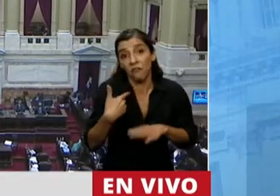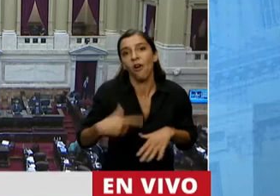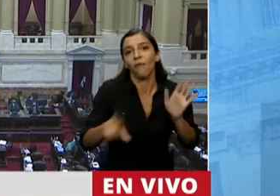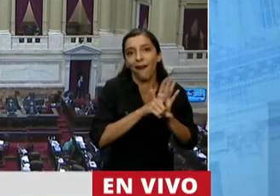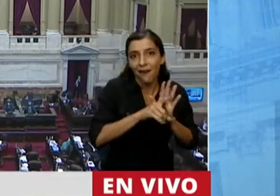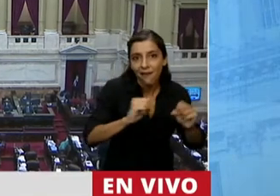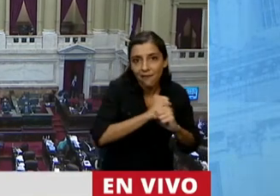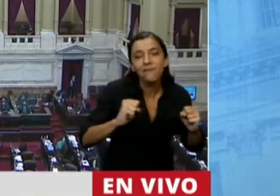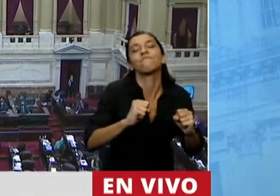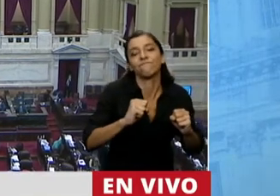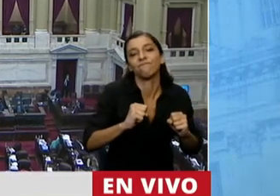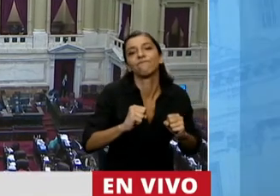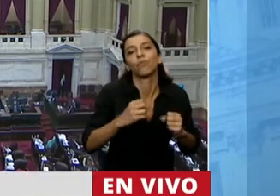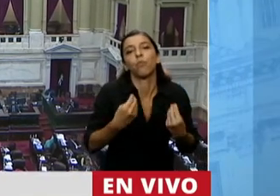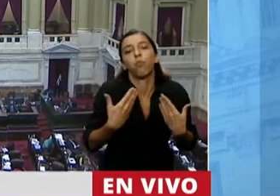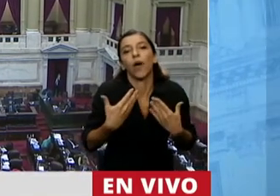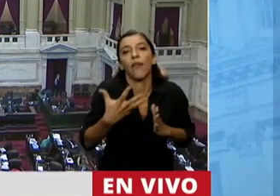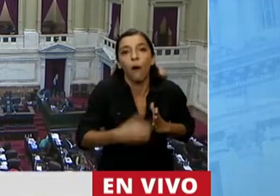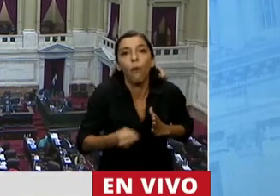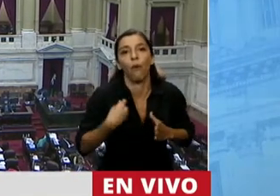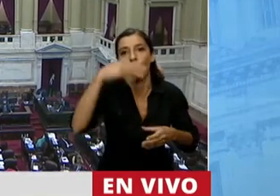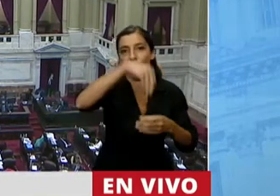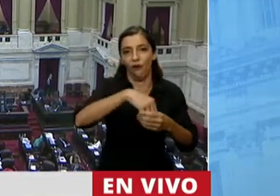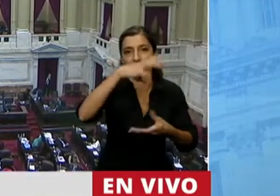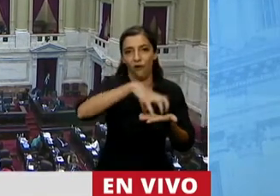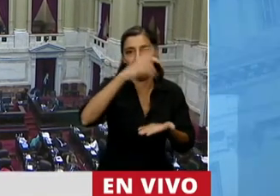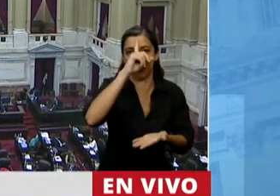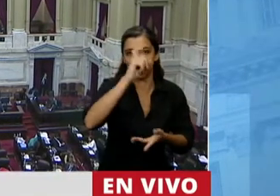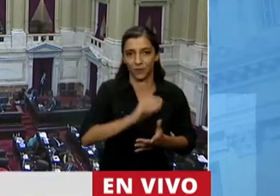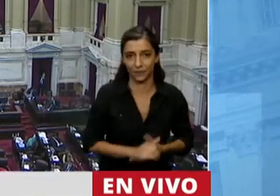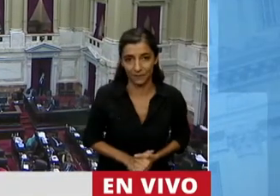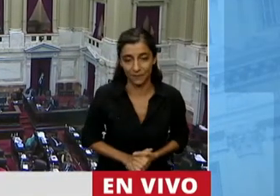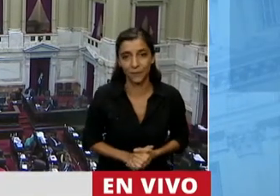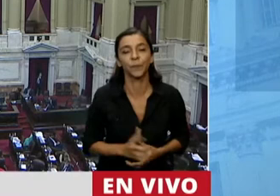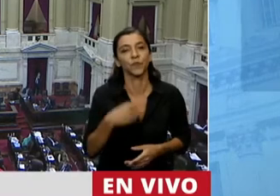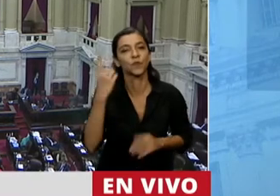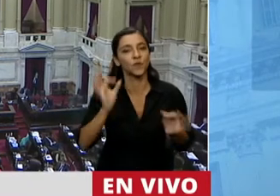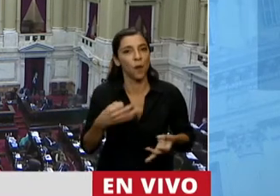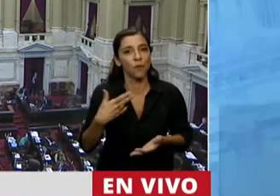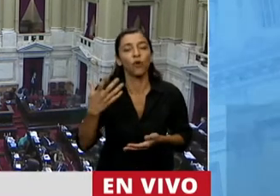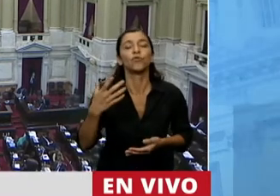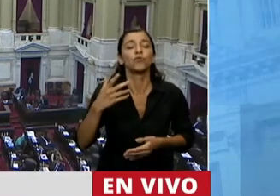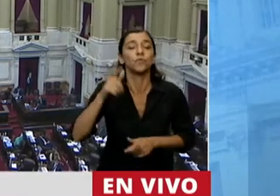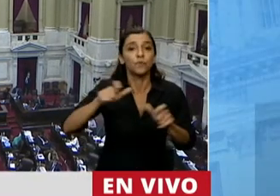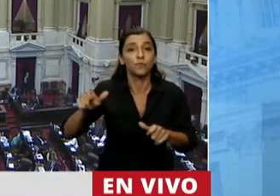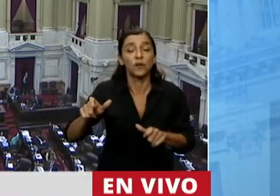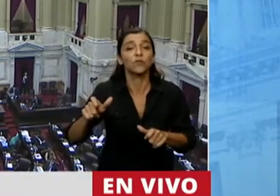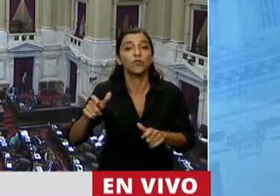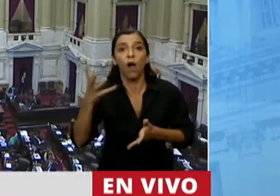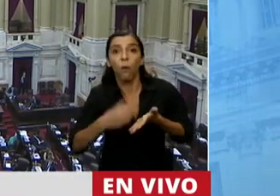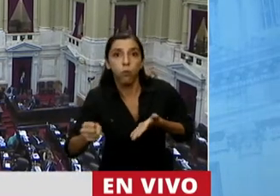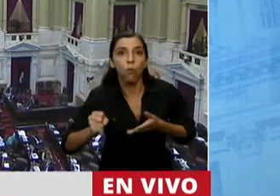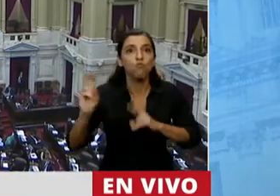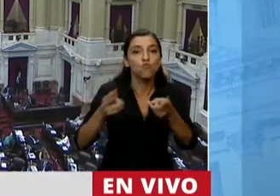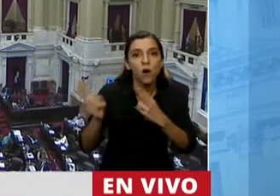un hospital. Las muertes por aborto son todas absolutamente evitables y eso nos